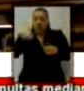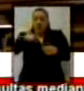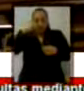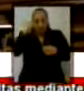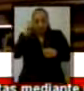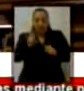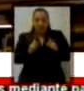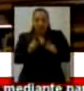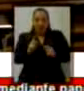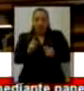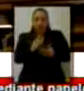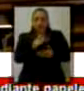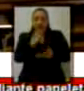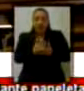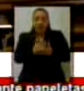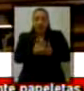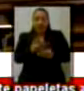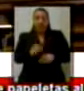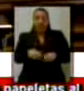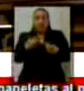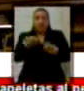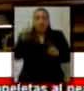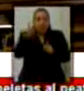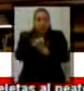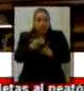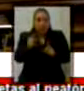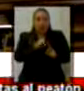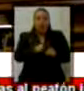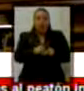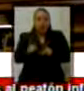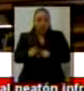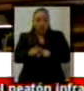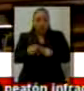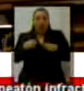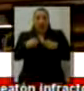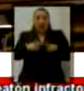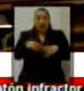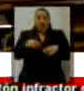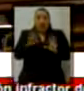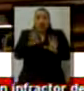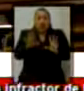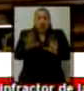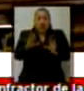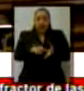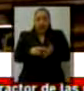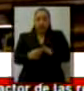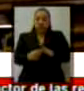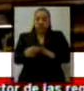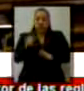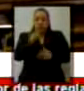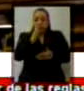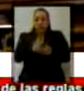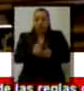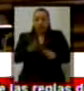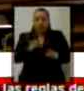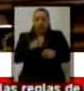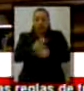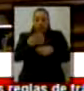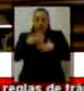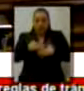aquella acción u omisión. O sea, no solamente actuar, sino también dejar de actuar. Acción u omisión que cause daño